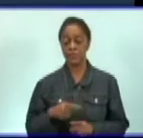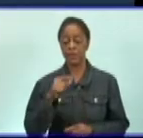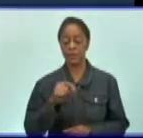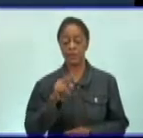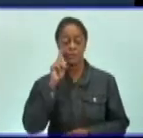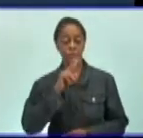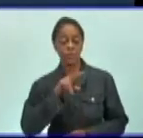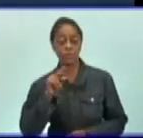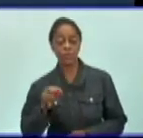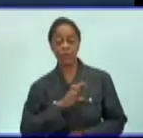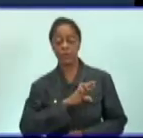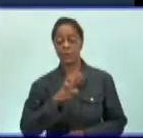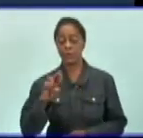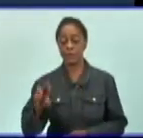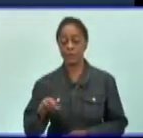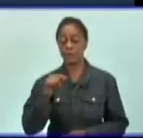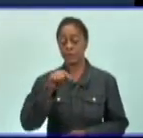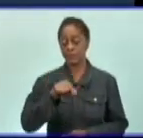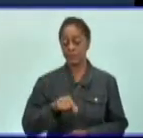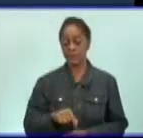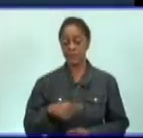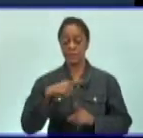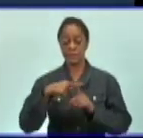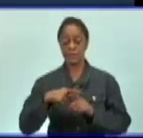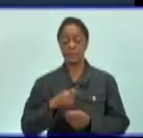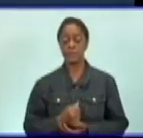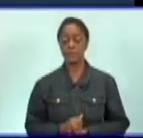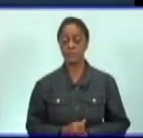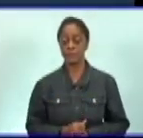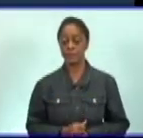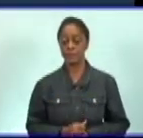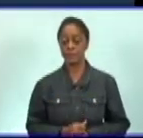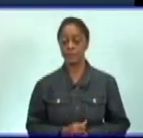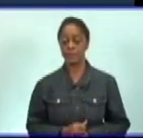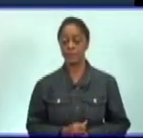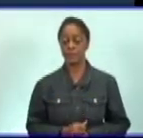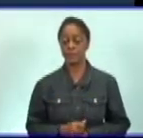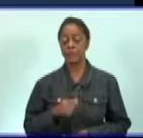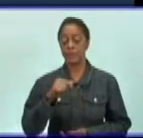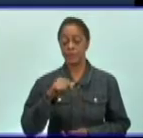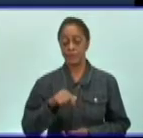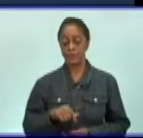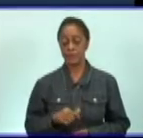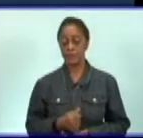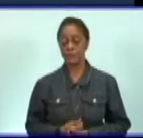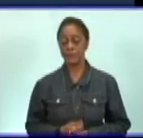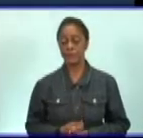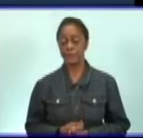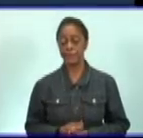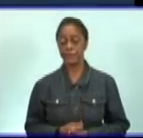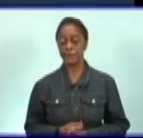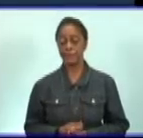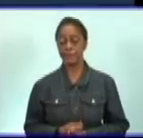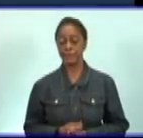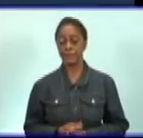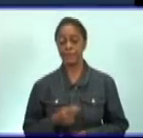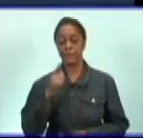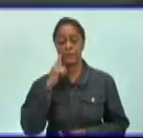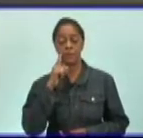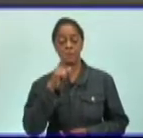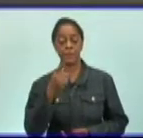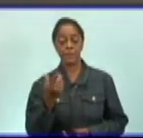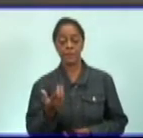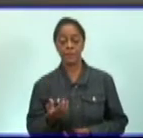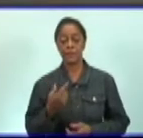el resultado de esa adición. A continuación, en pantalla